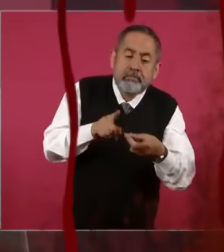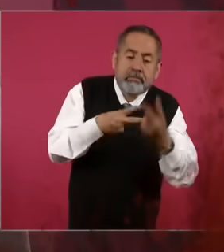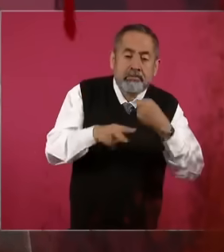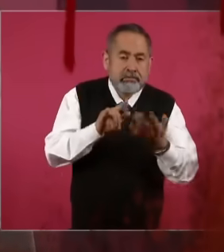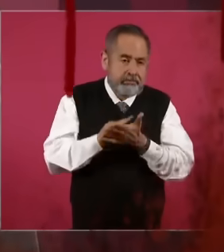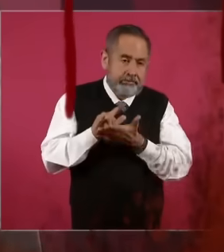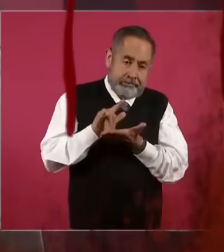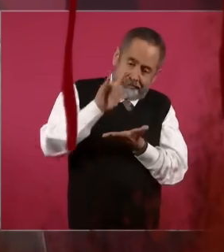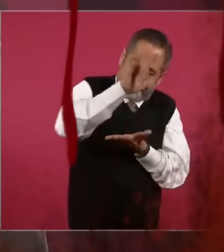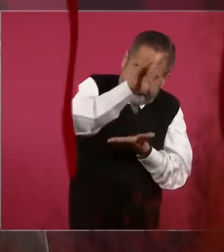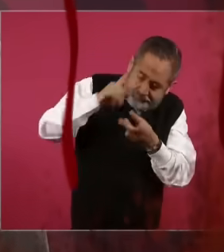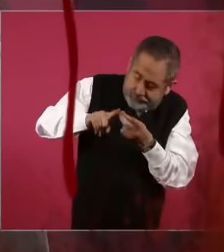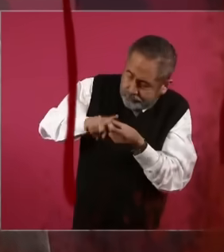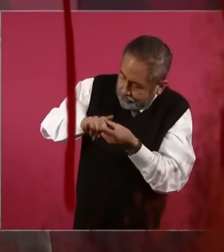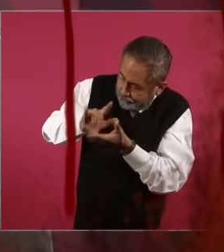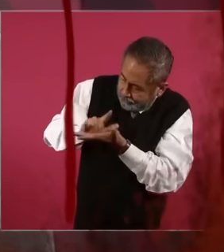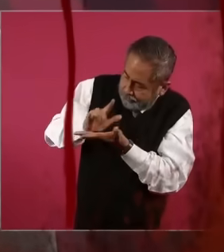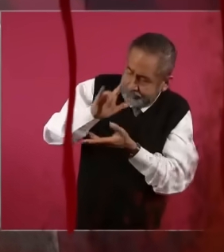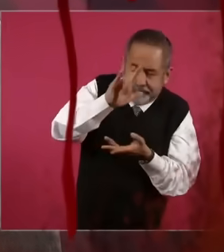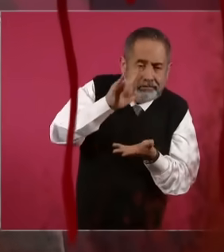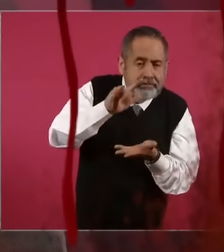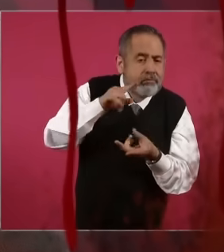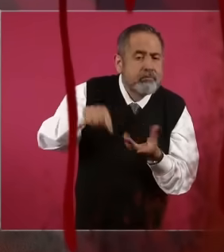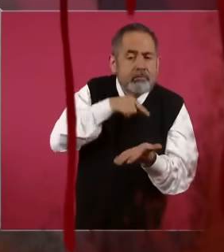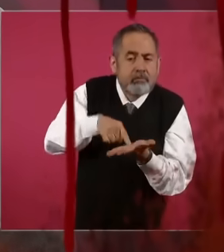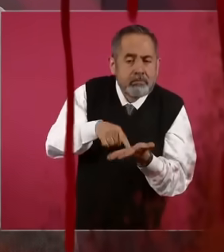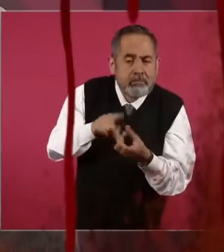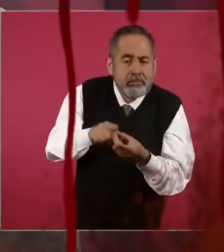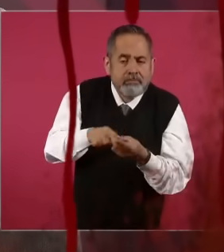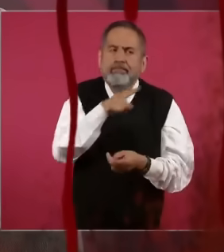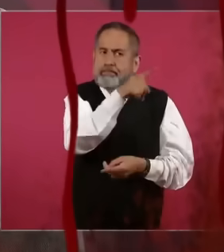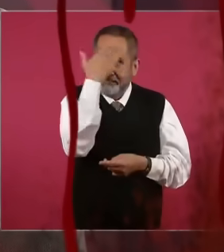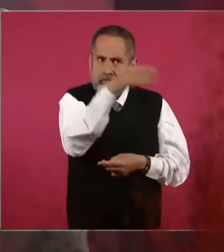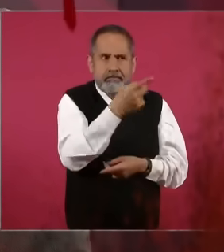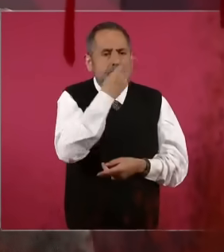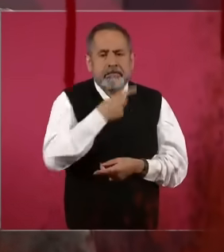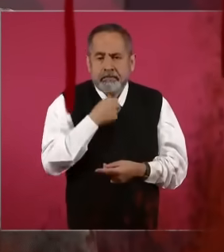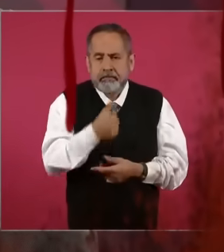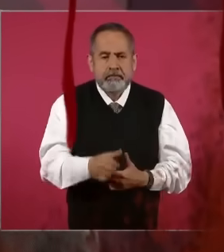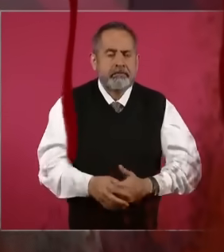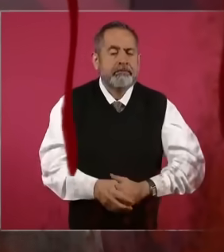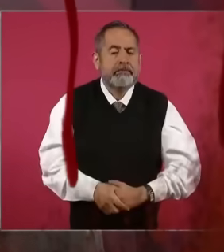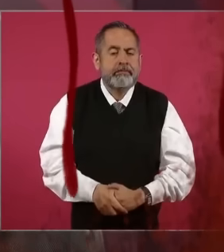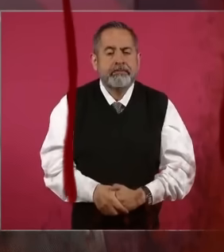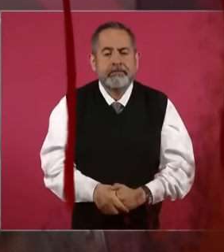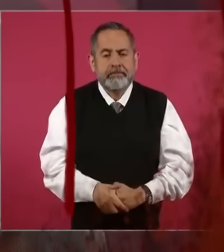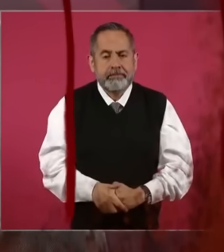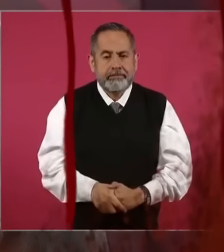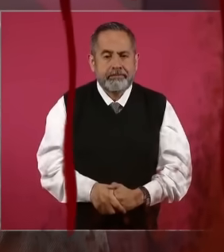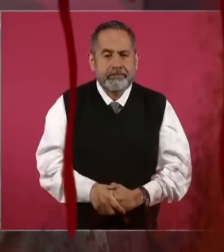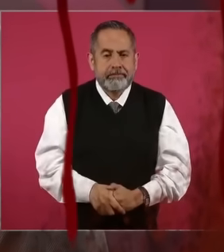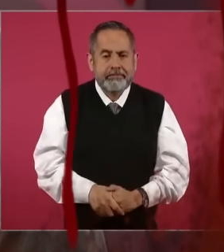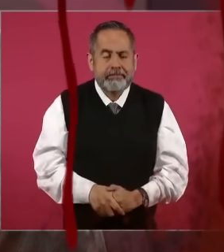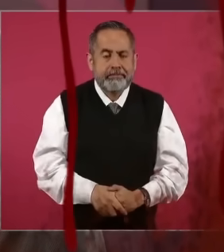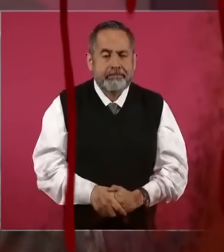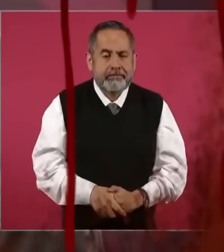de cómo ocurrió esto. Y entonces, ¿para qué las queremos? ¿Para qué las tenemos? Les